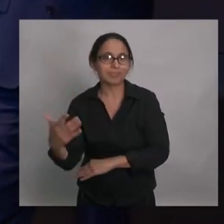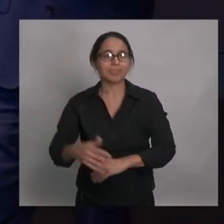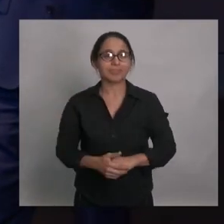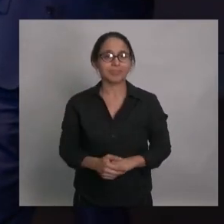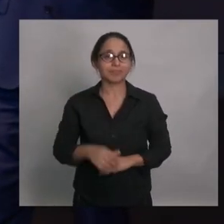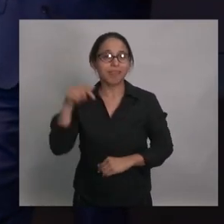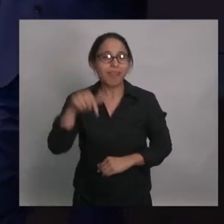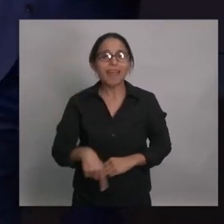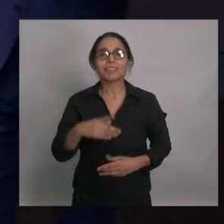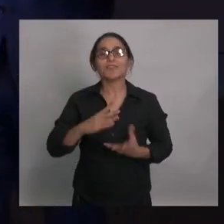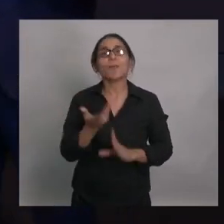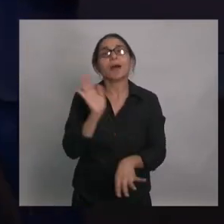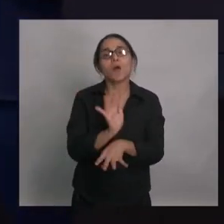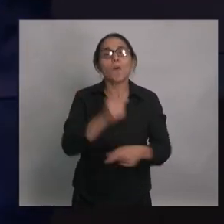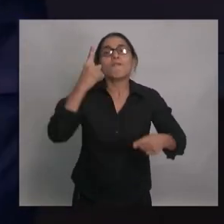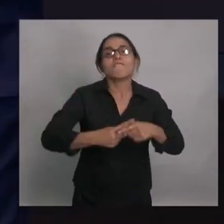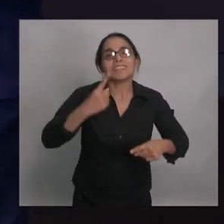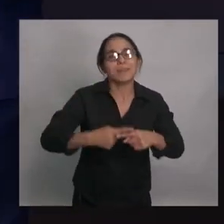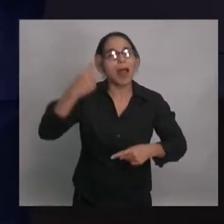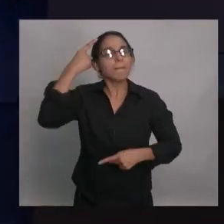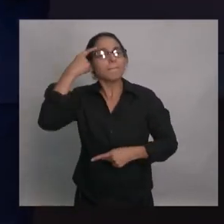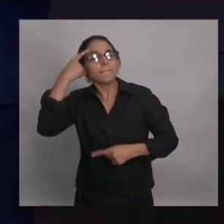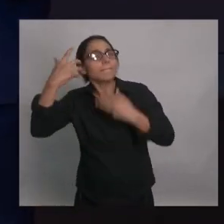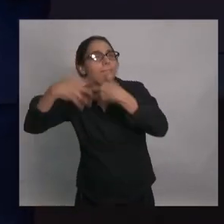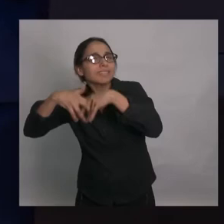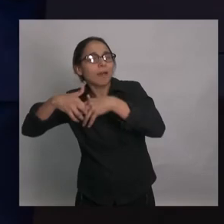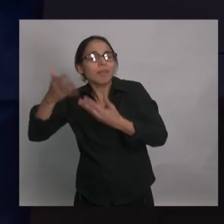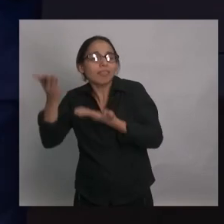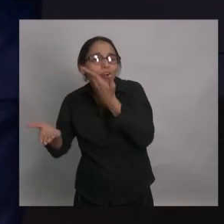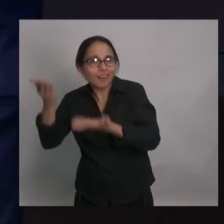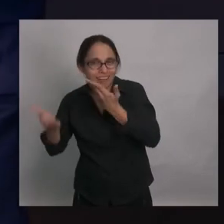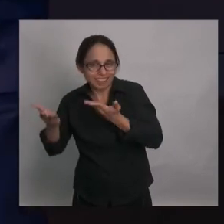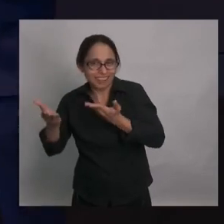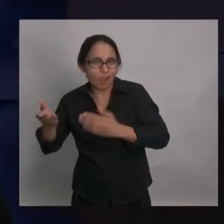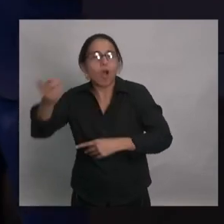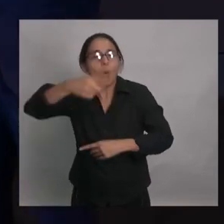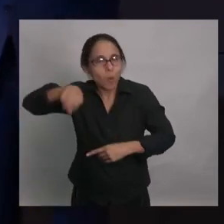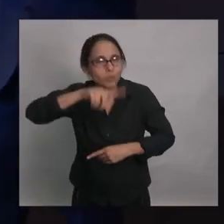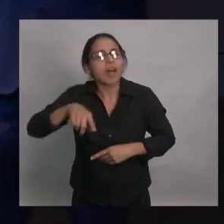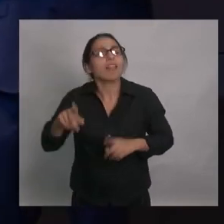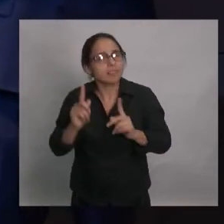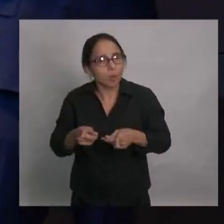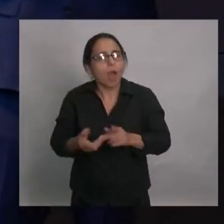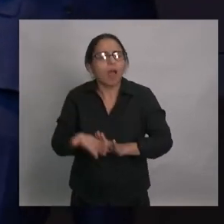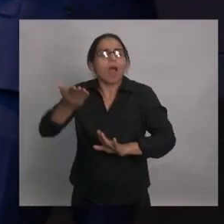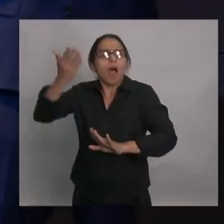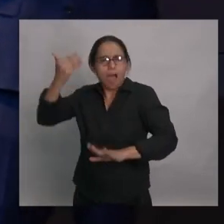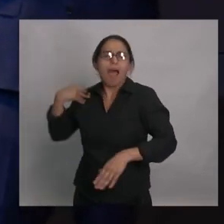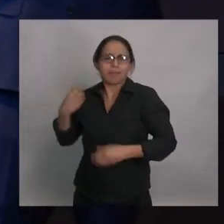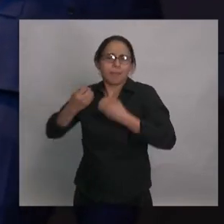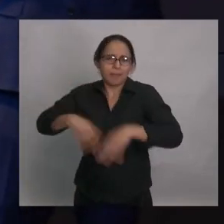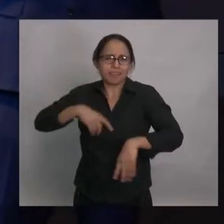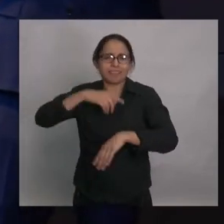este festival del pensamiento crítico empezó para muchos y muchos de ustedes hacen más de 12 horas porque algunas